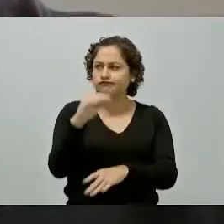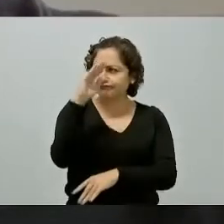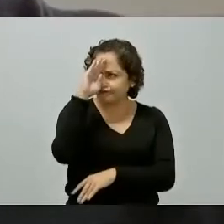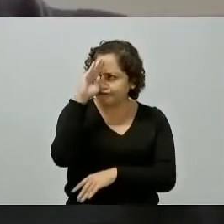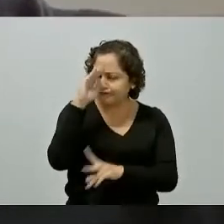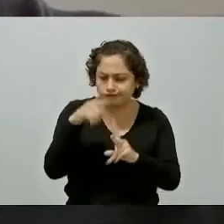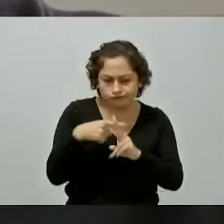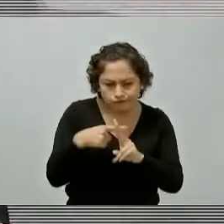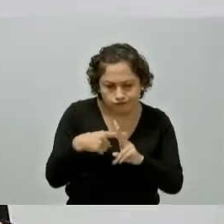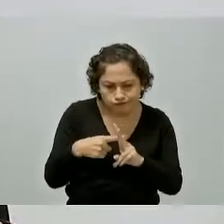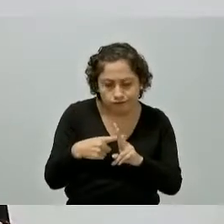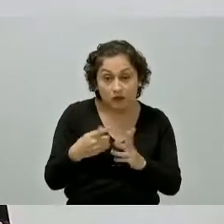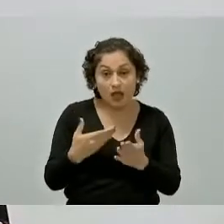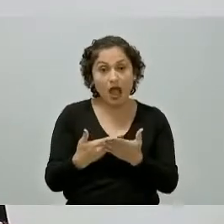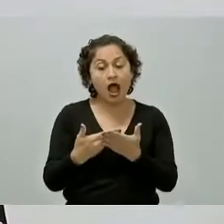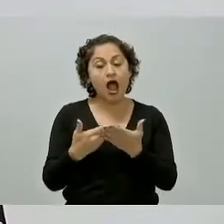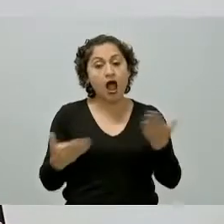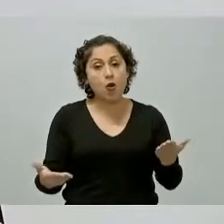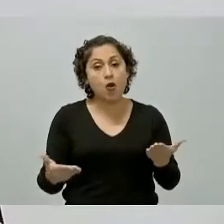elevó